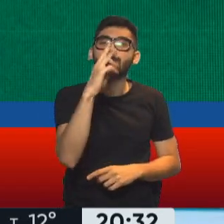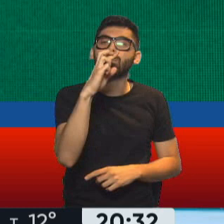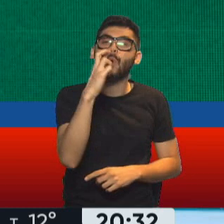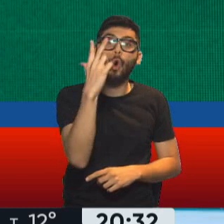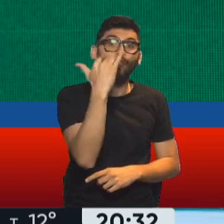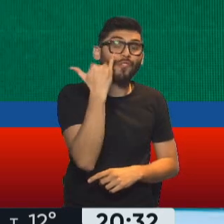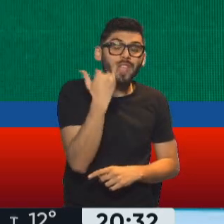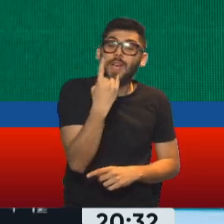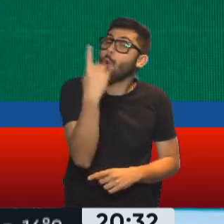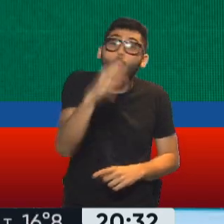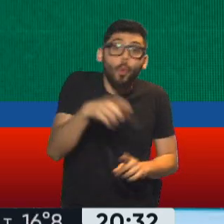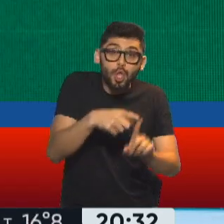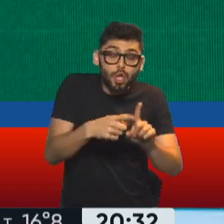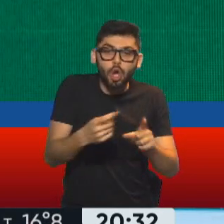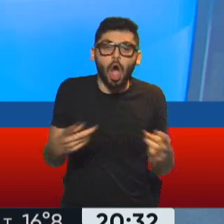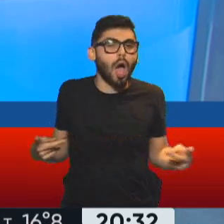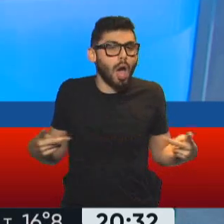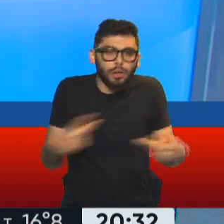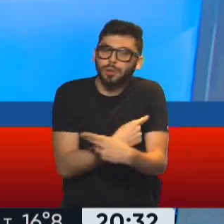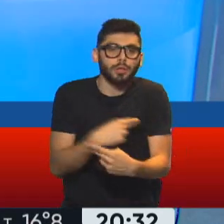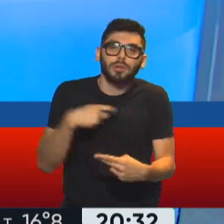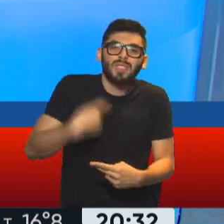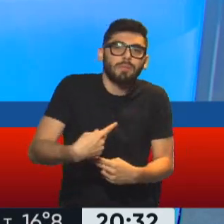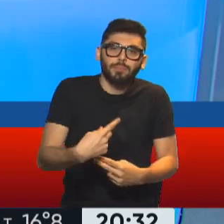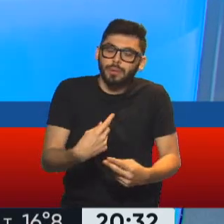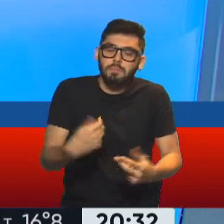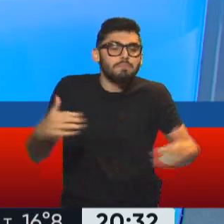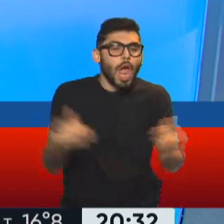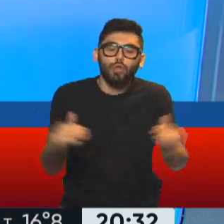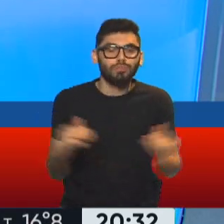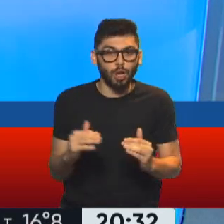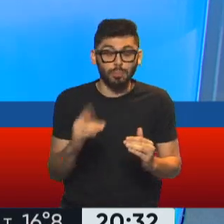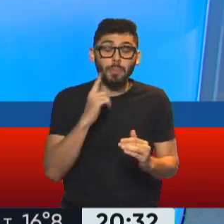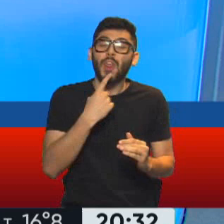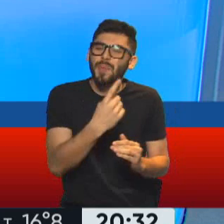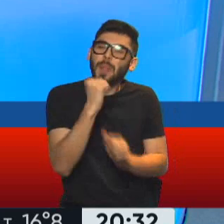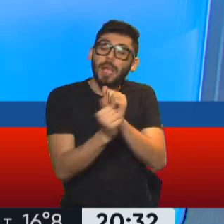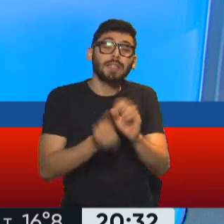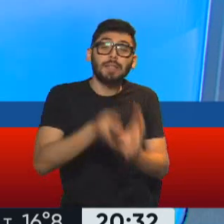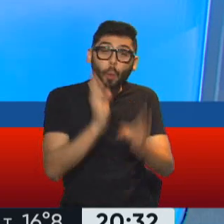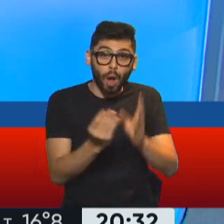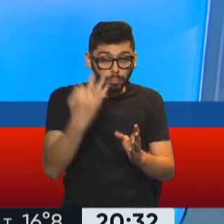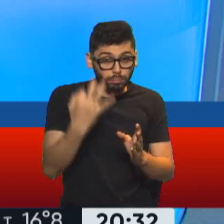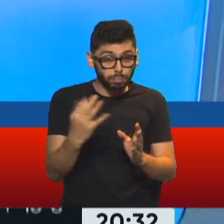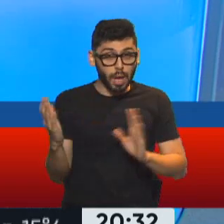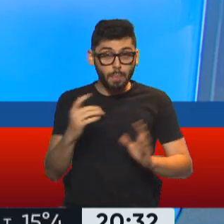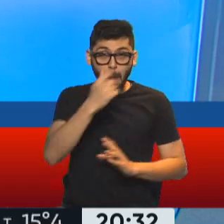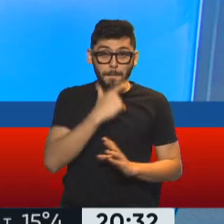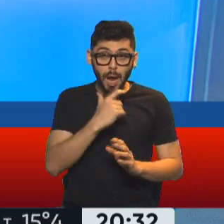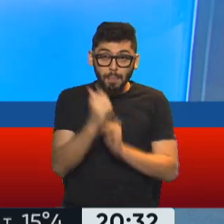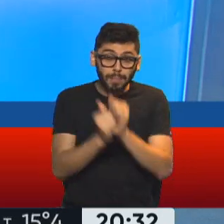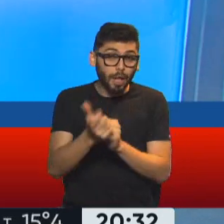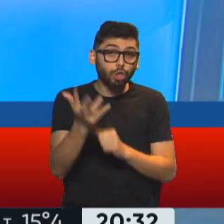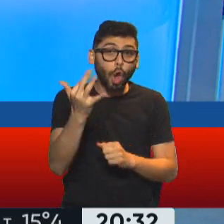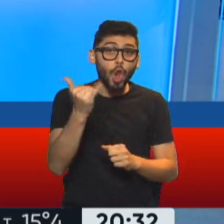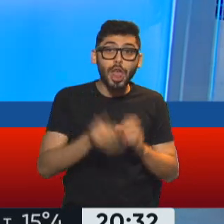ajustar, achicar. Y cuando habla de empresas, que se van las empresas se fueron durante el macrismo, se iban todos los